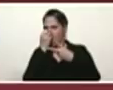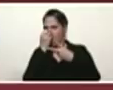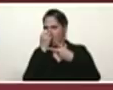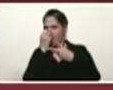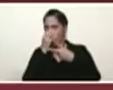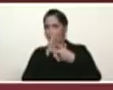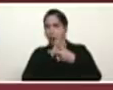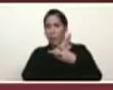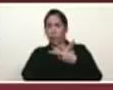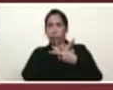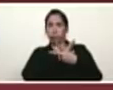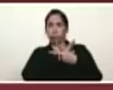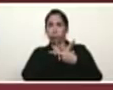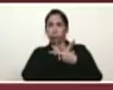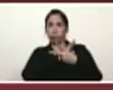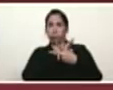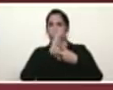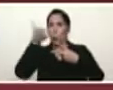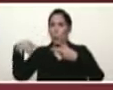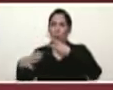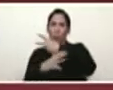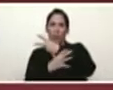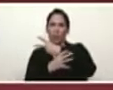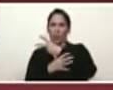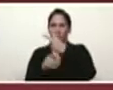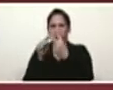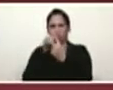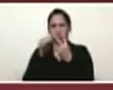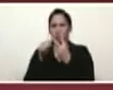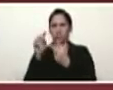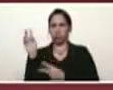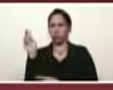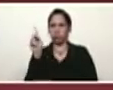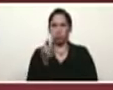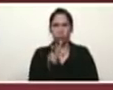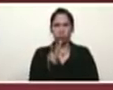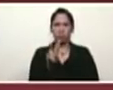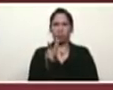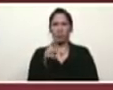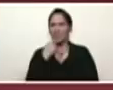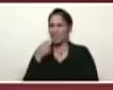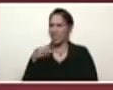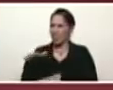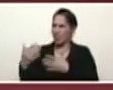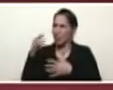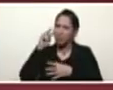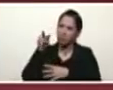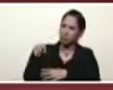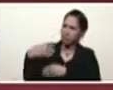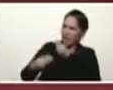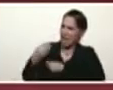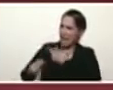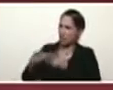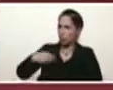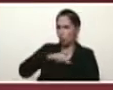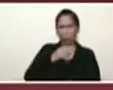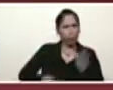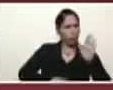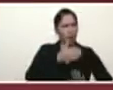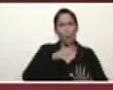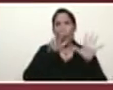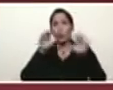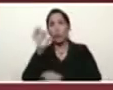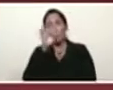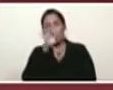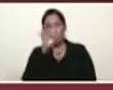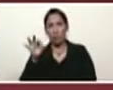Guaidó, que se presentaron en el sitio, dijeron que es esto, nosotros nos vamos de aquí. Y el 80% del personal